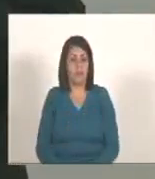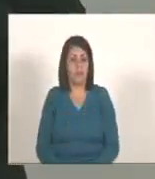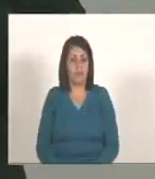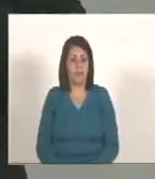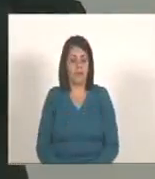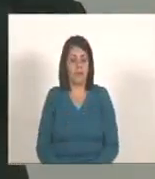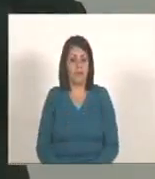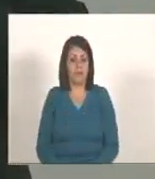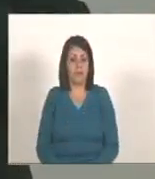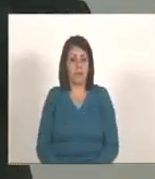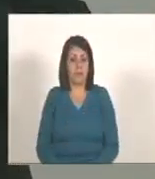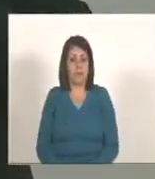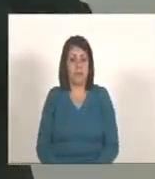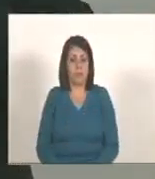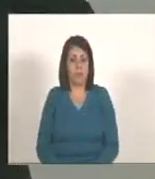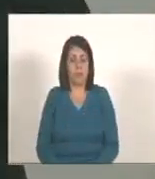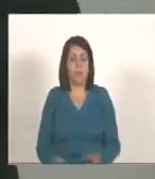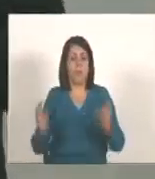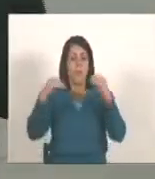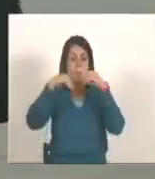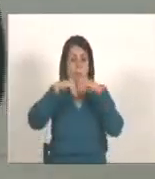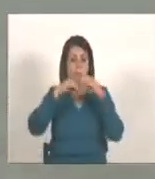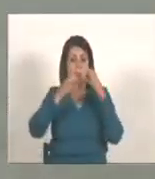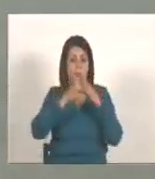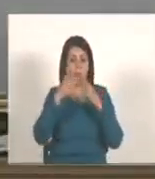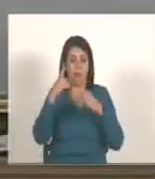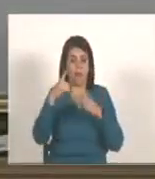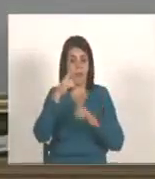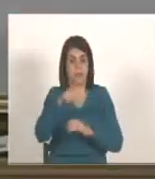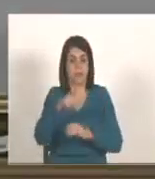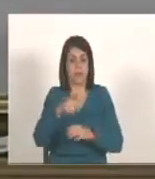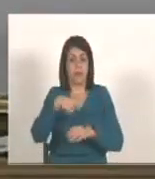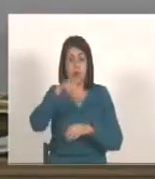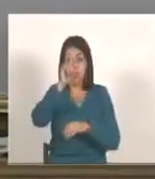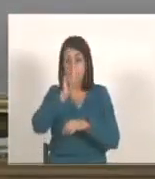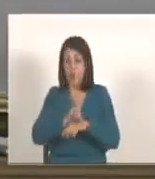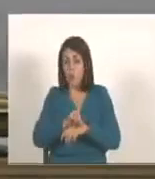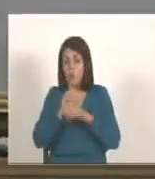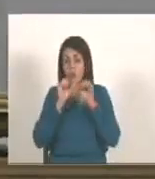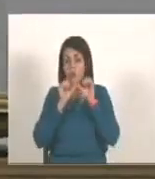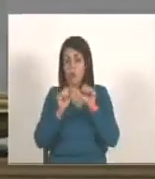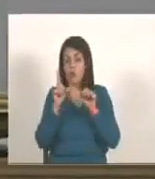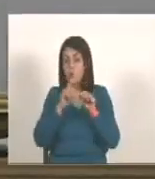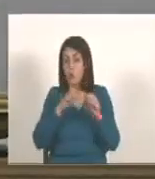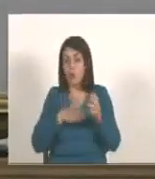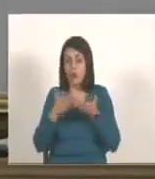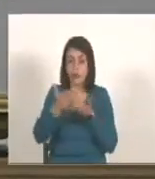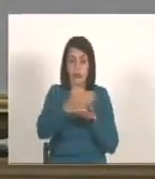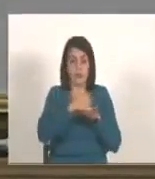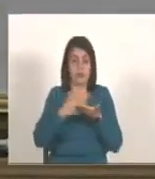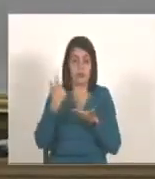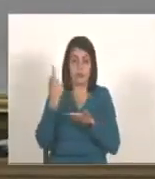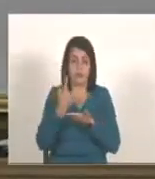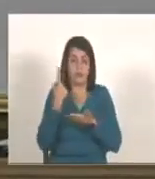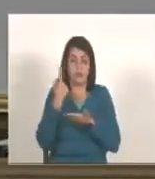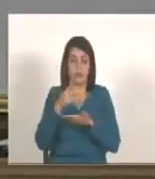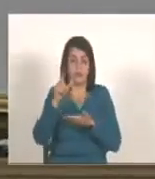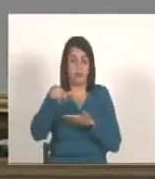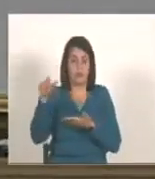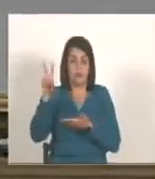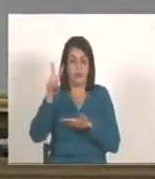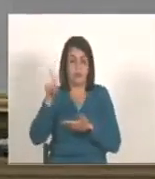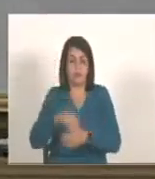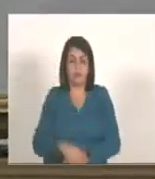que conforman derechos inalienables, no solo de nosotros como venezolanas y